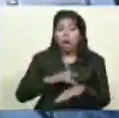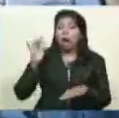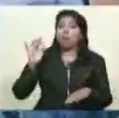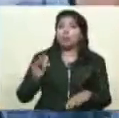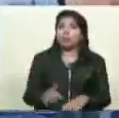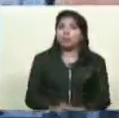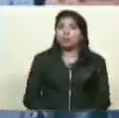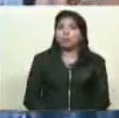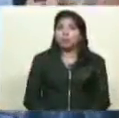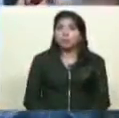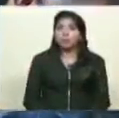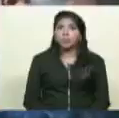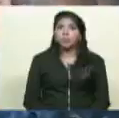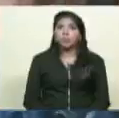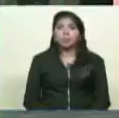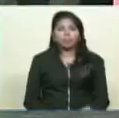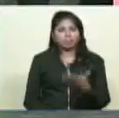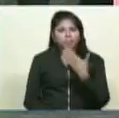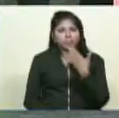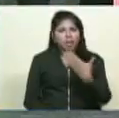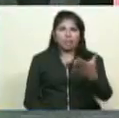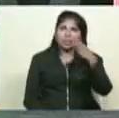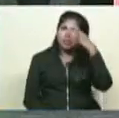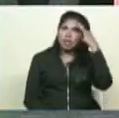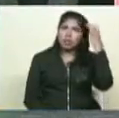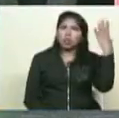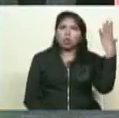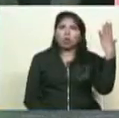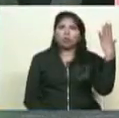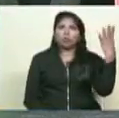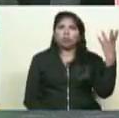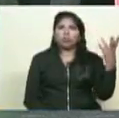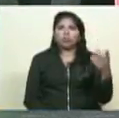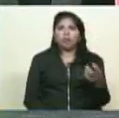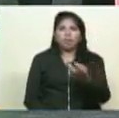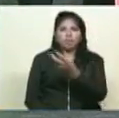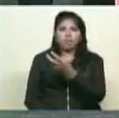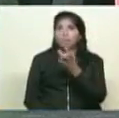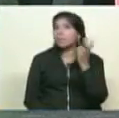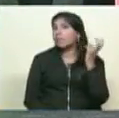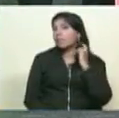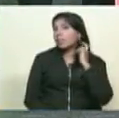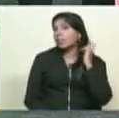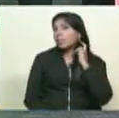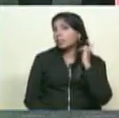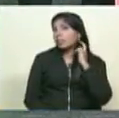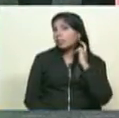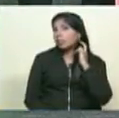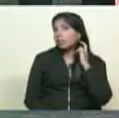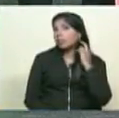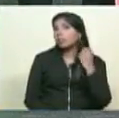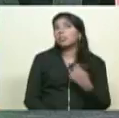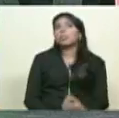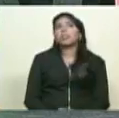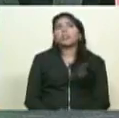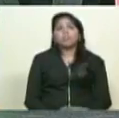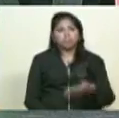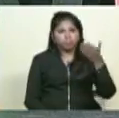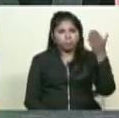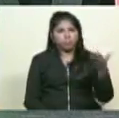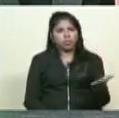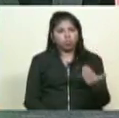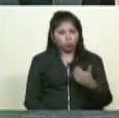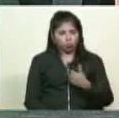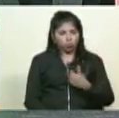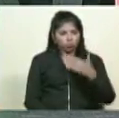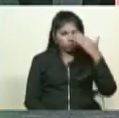Afortunadamente, tenemos un fiscal general como el doctor Tarek William Saad, desde aquí le enviamos